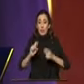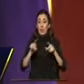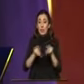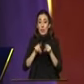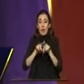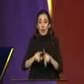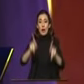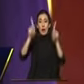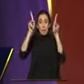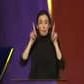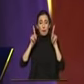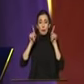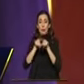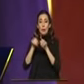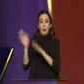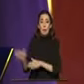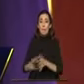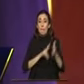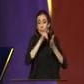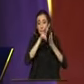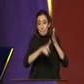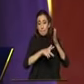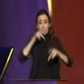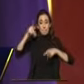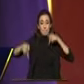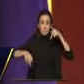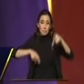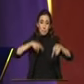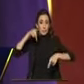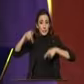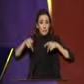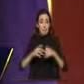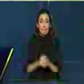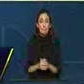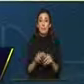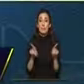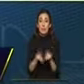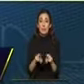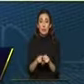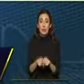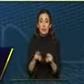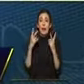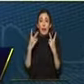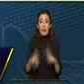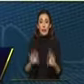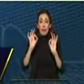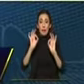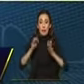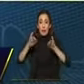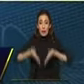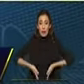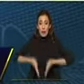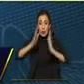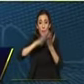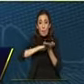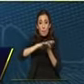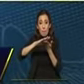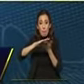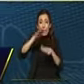como el proyecto denominado Tren Playero. De igual manera, ya está concesionada la vía